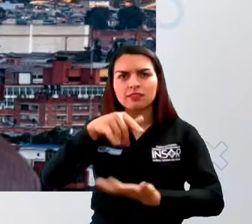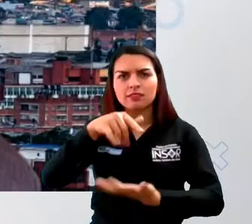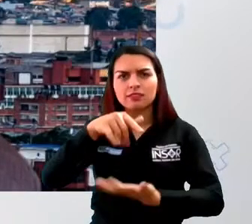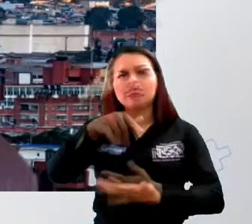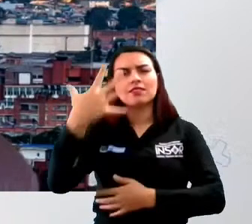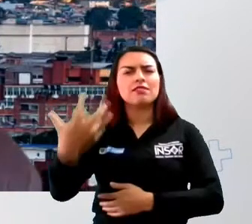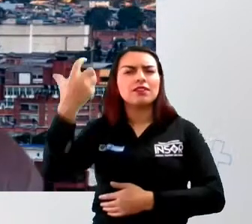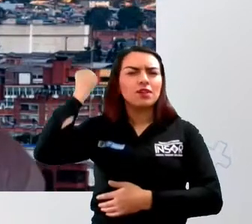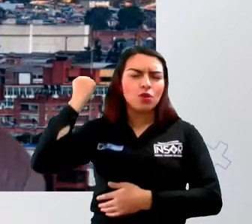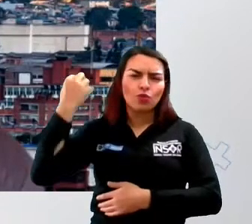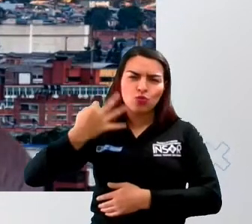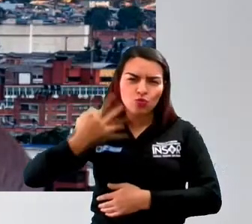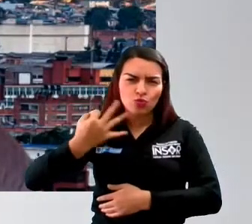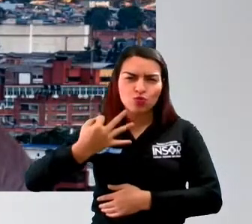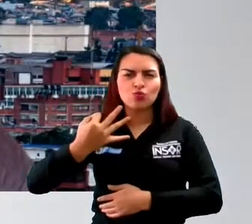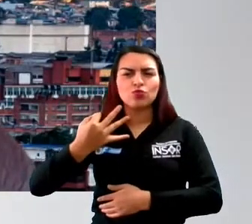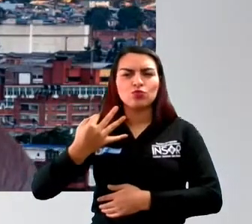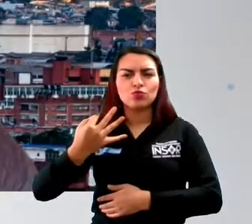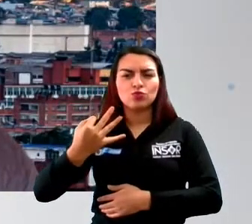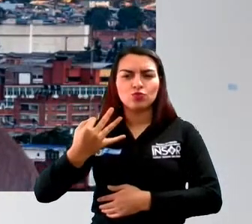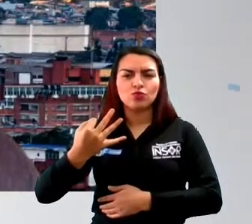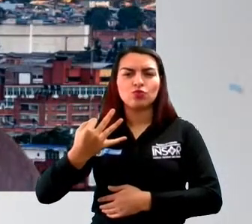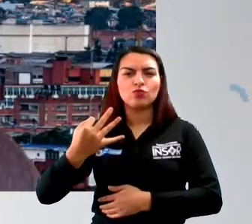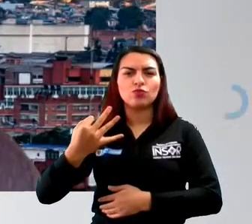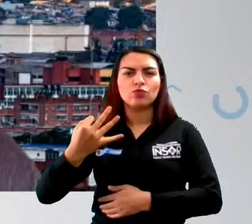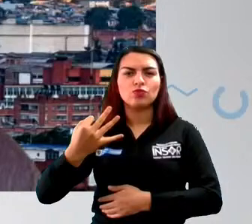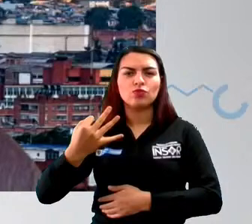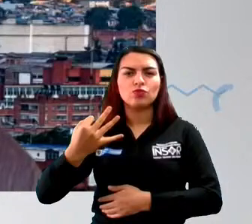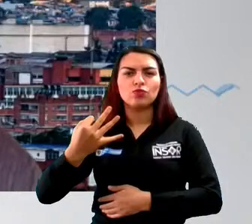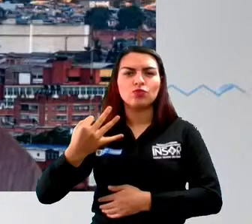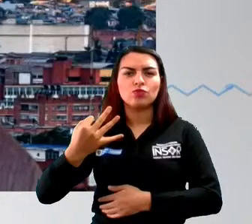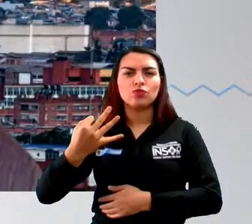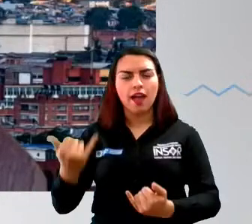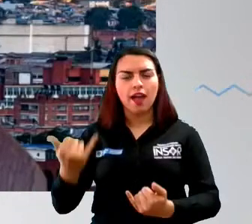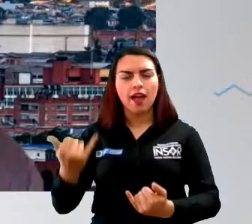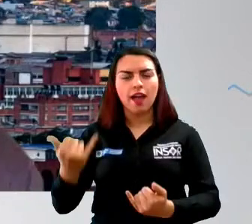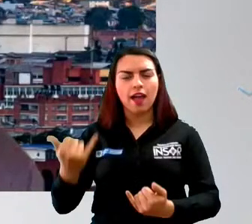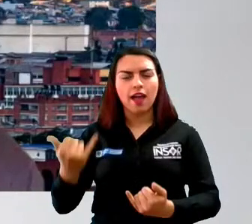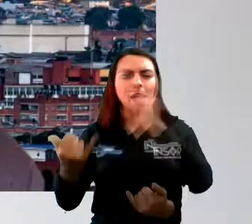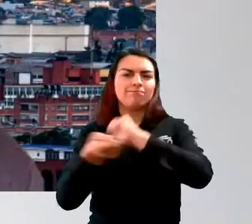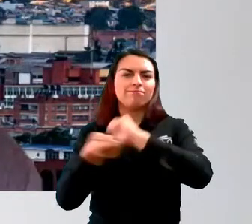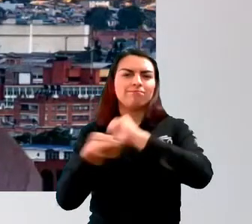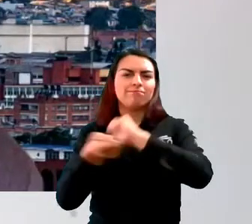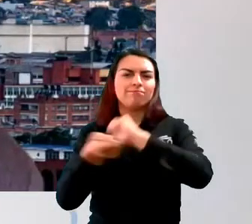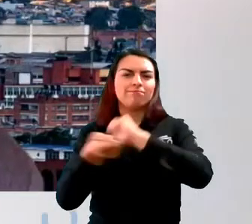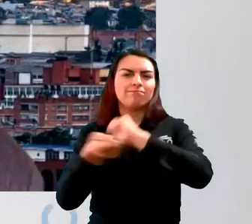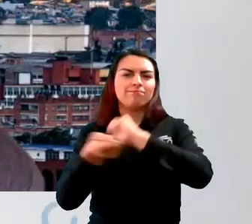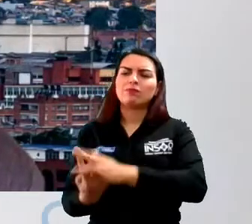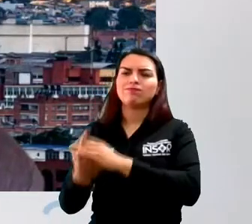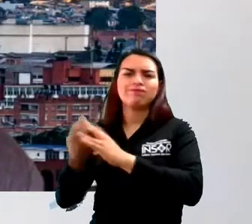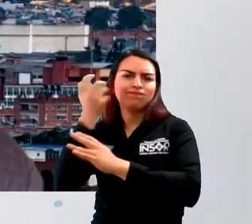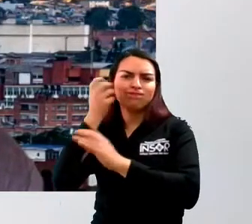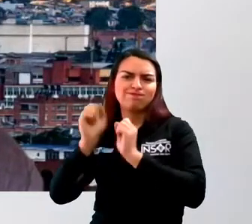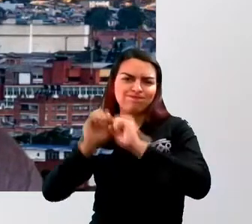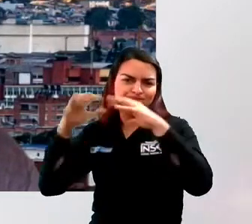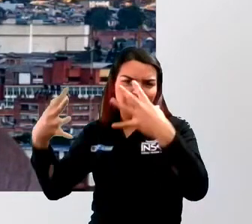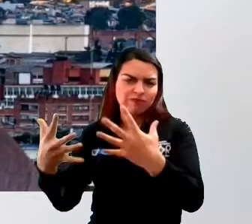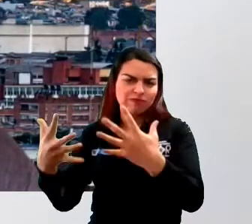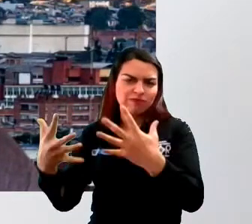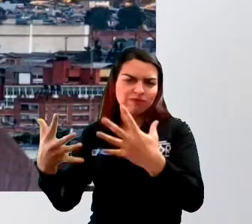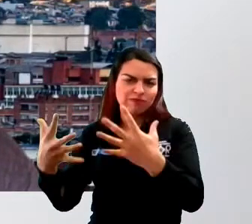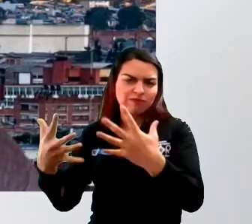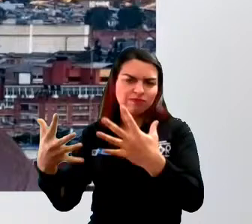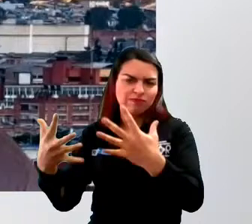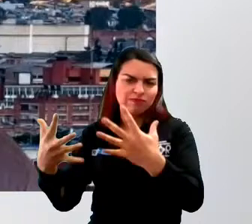hacer normalmente y lo que nos ha tocado con la pandemia. Estamos a punto de compartir desde el portal del Ministerio de